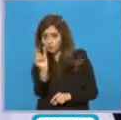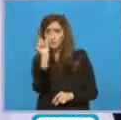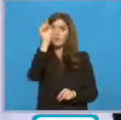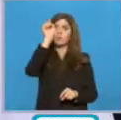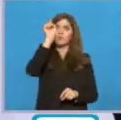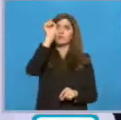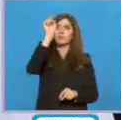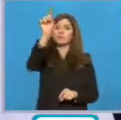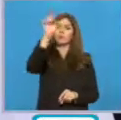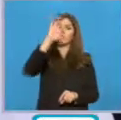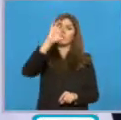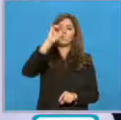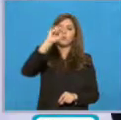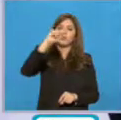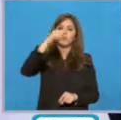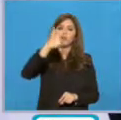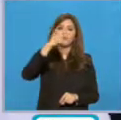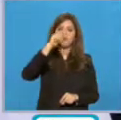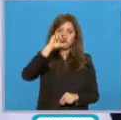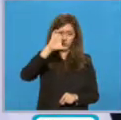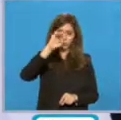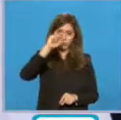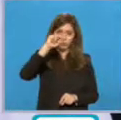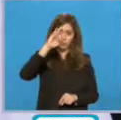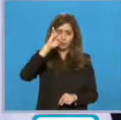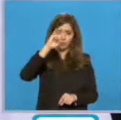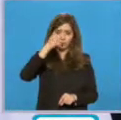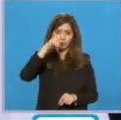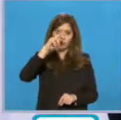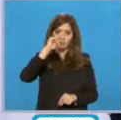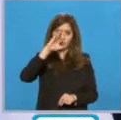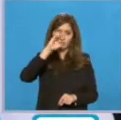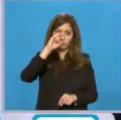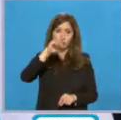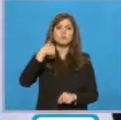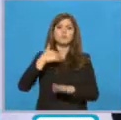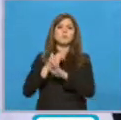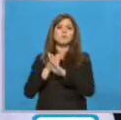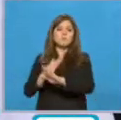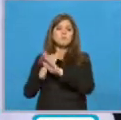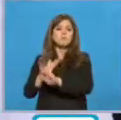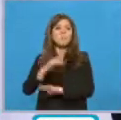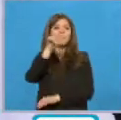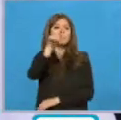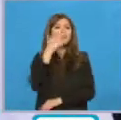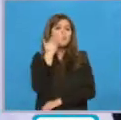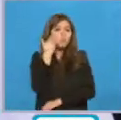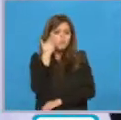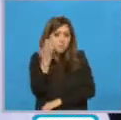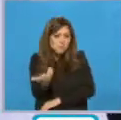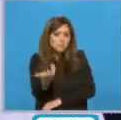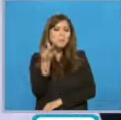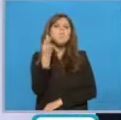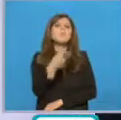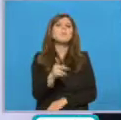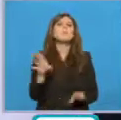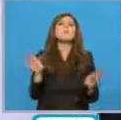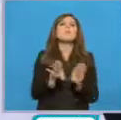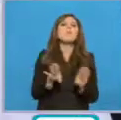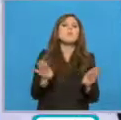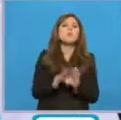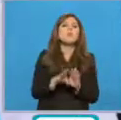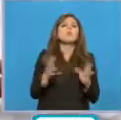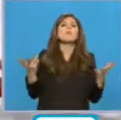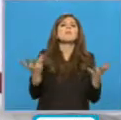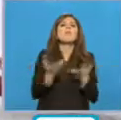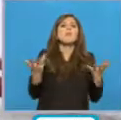a esa parte de configuración y entonces poner las restricciones que más nos convengan. ¿Y cuál podría ser un criterio aquí de